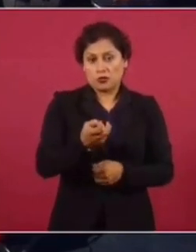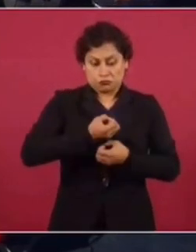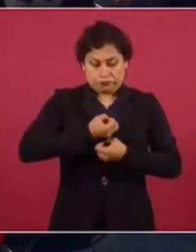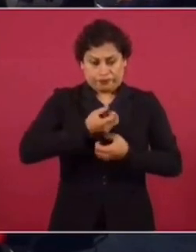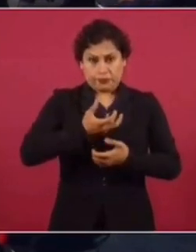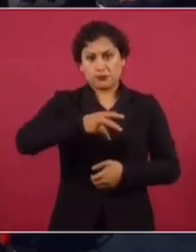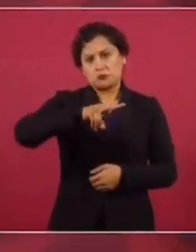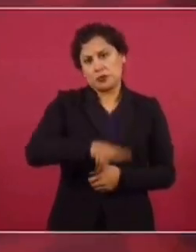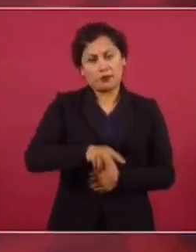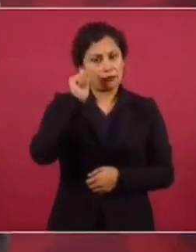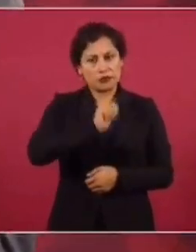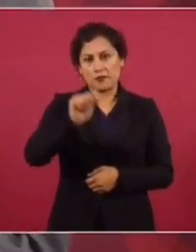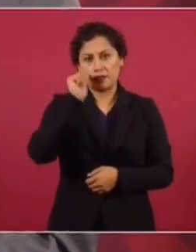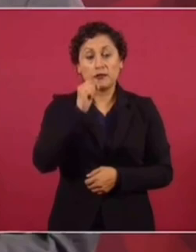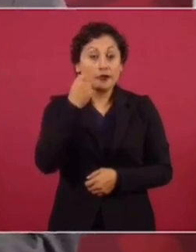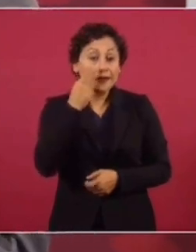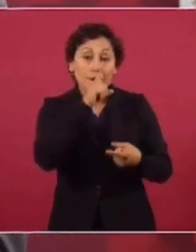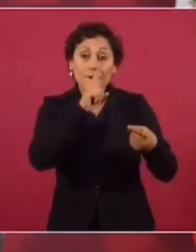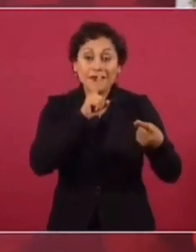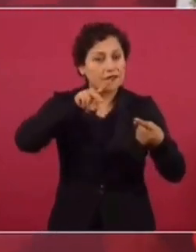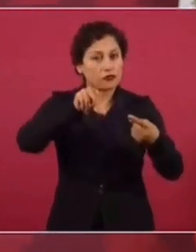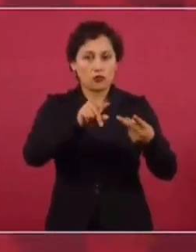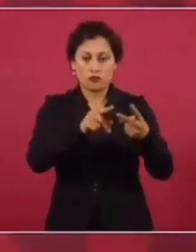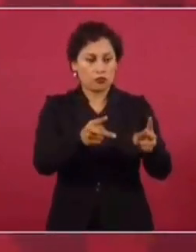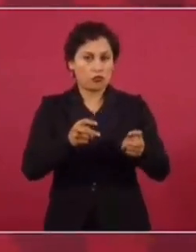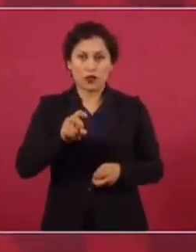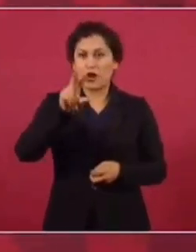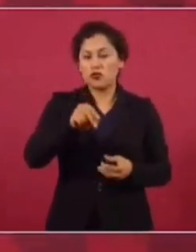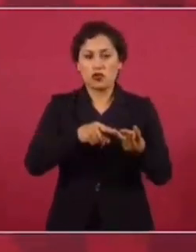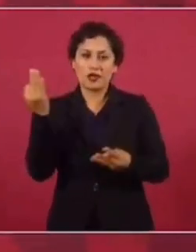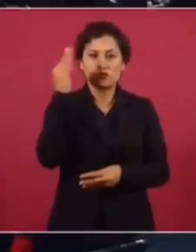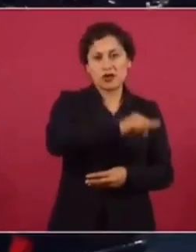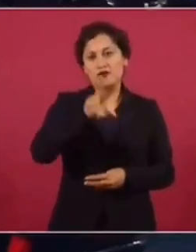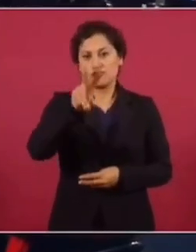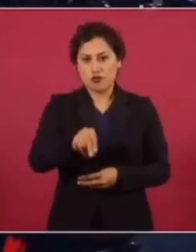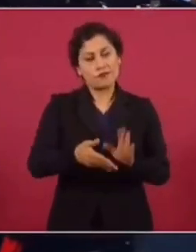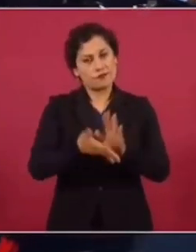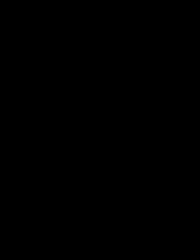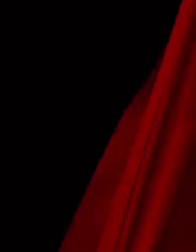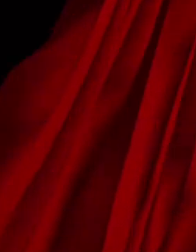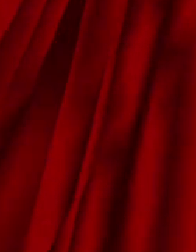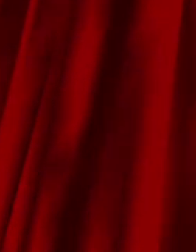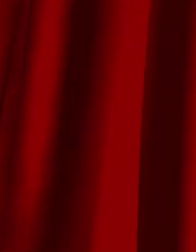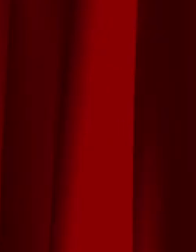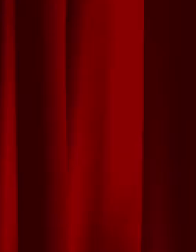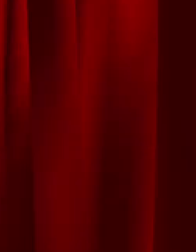la verdad siempre, no mentir, no robar, no traicionar. Vámonos a desayunar.